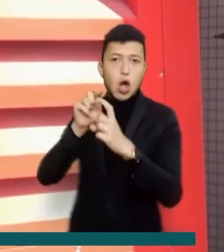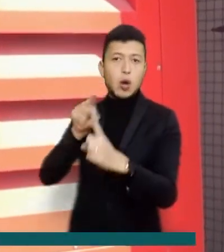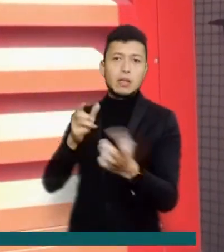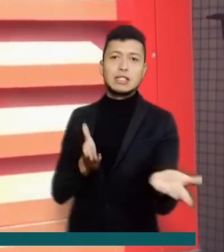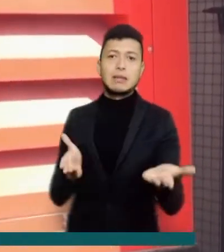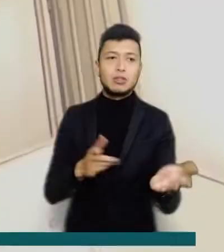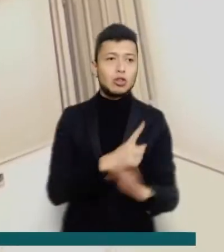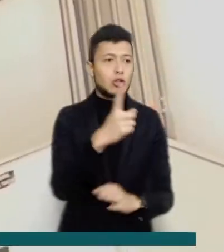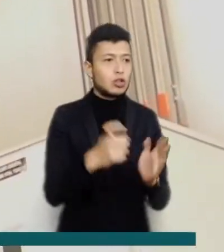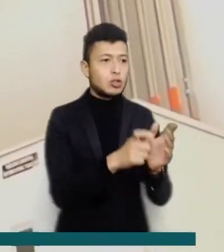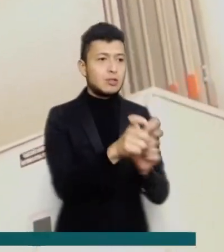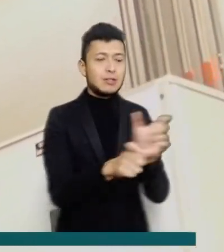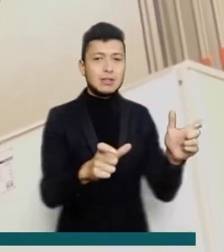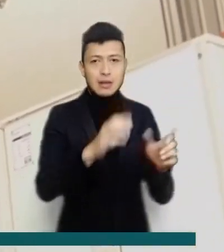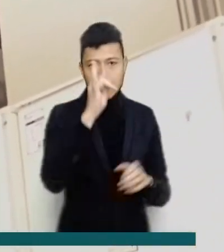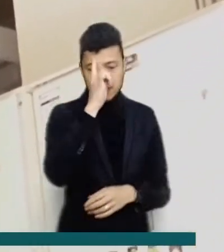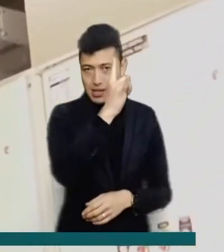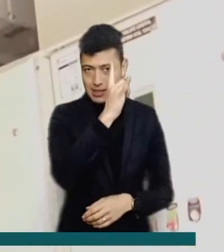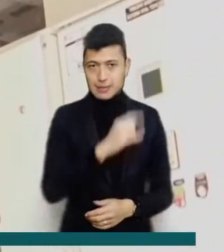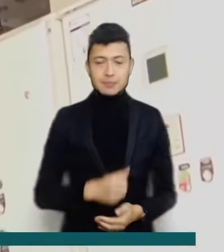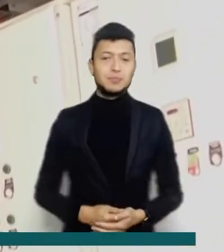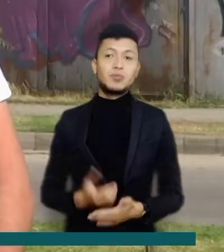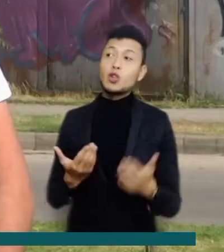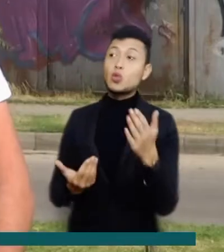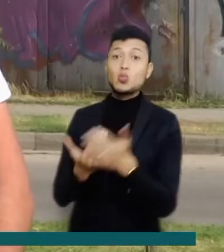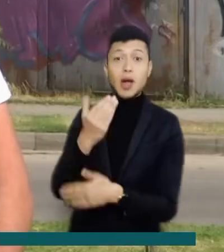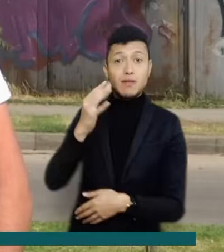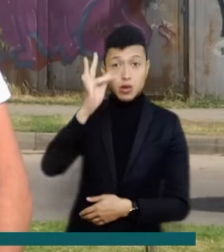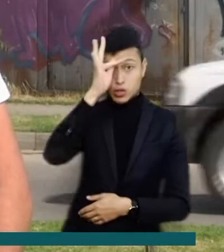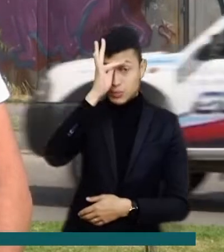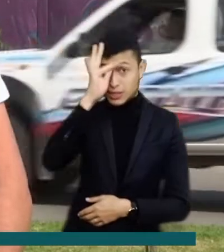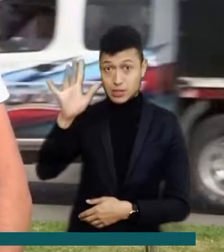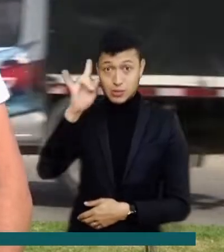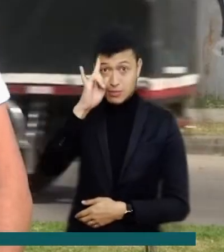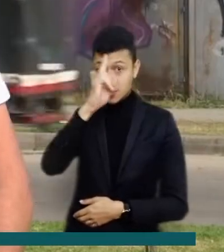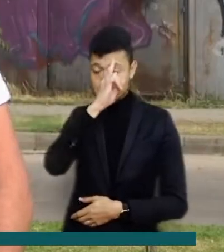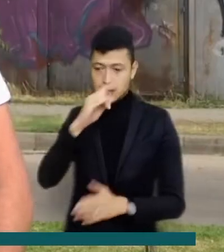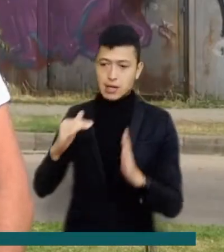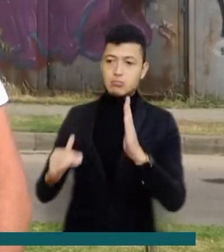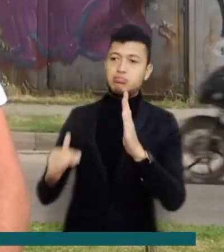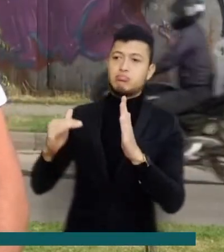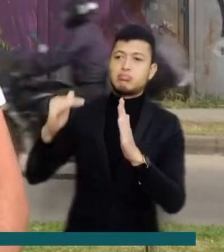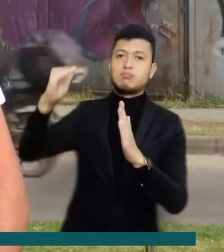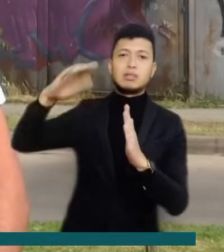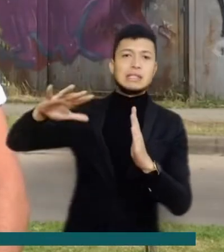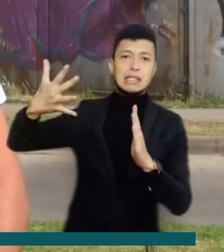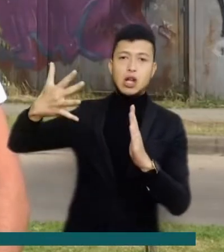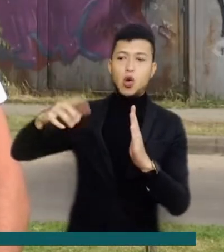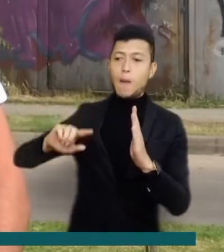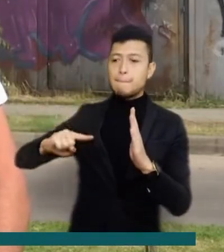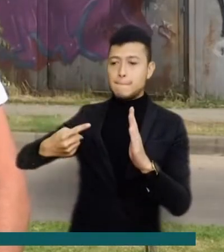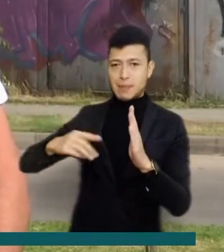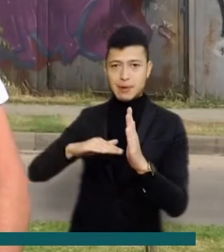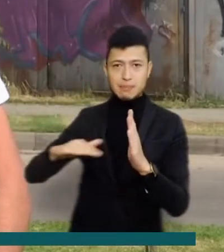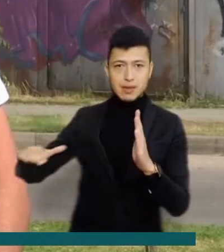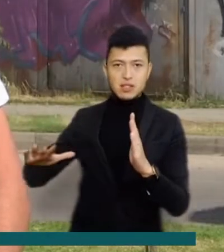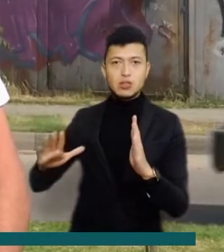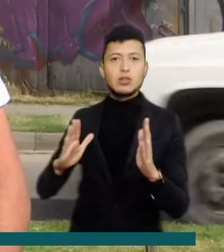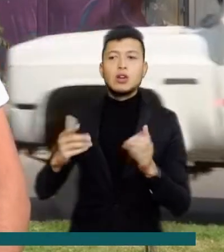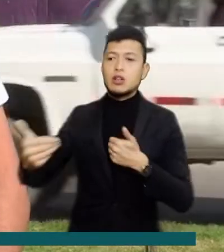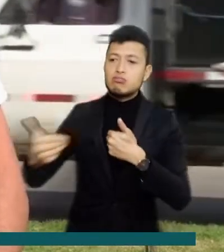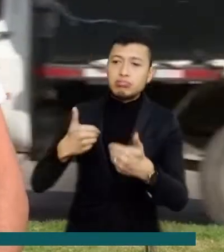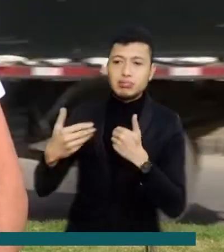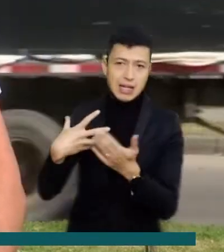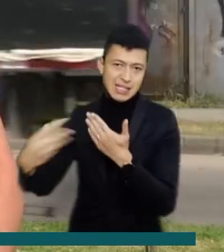servicio de todos los madrileños. El nuevo hospital de Madrid Cundinamarca tendrá 5 pisos. En el primer nivel estará el área de